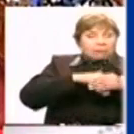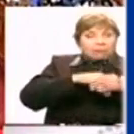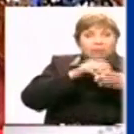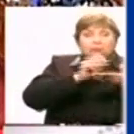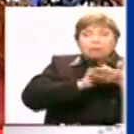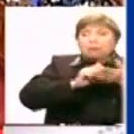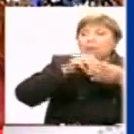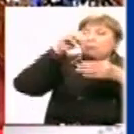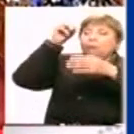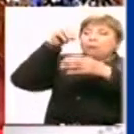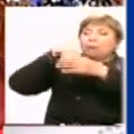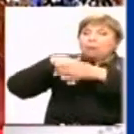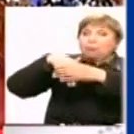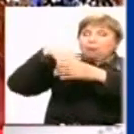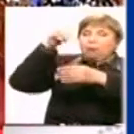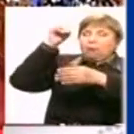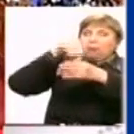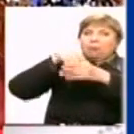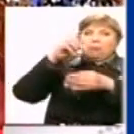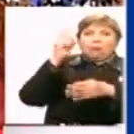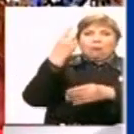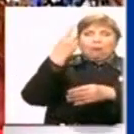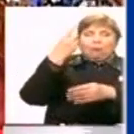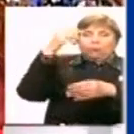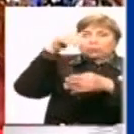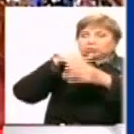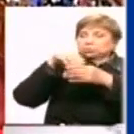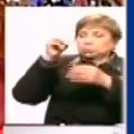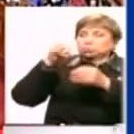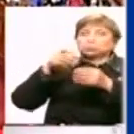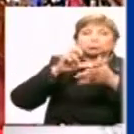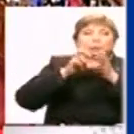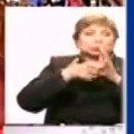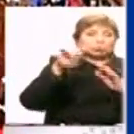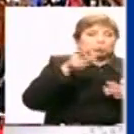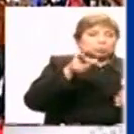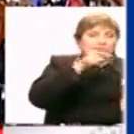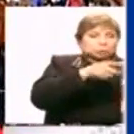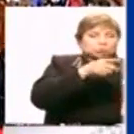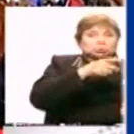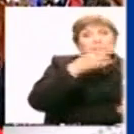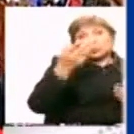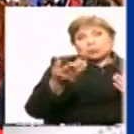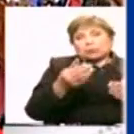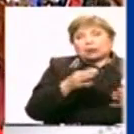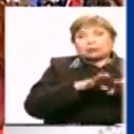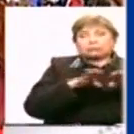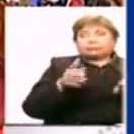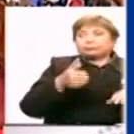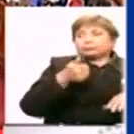del país más allá de personas, más allá de organizaciones,